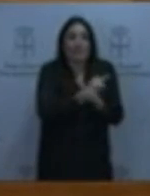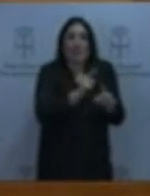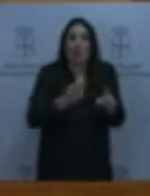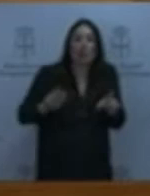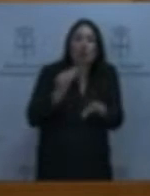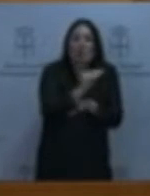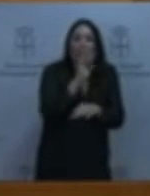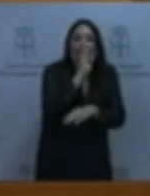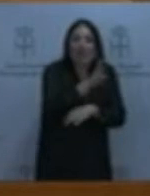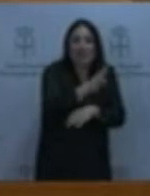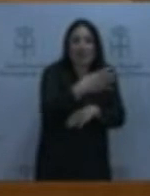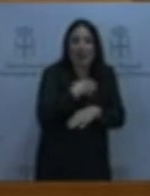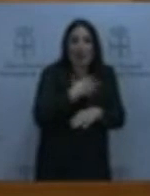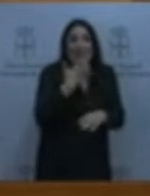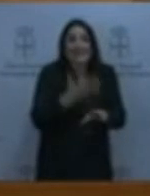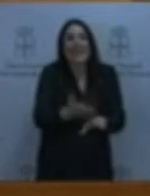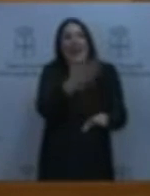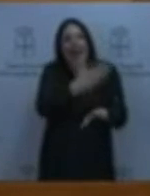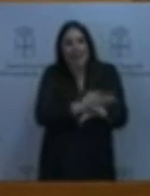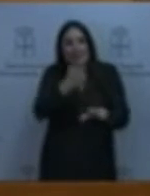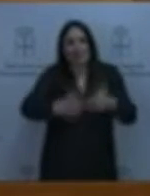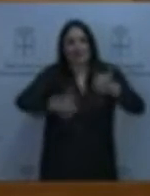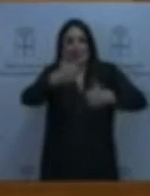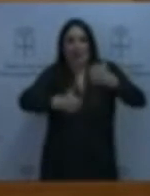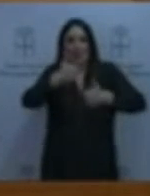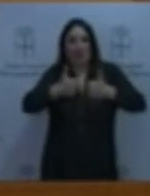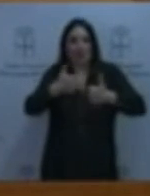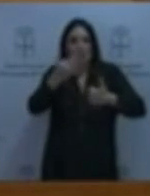subvención directa, sin convocatoria pública y concurrencia, a la Fundación.